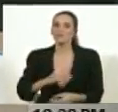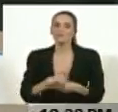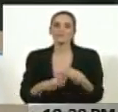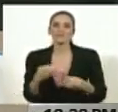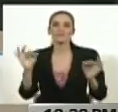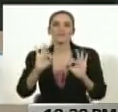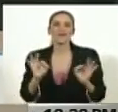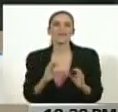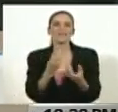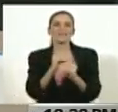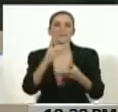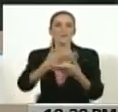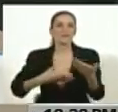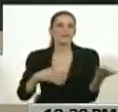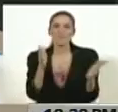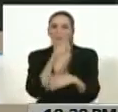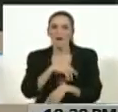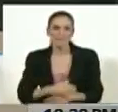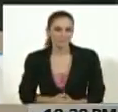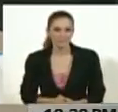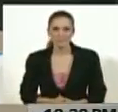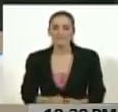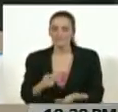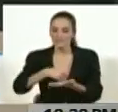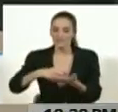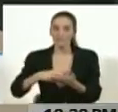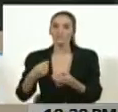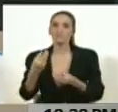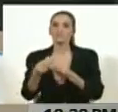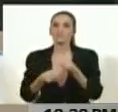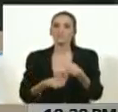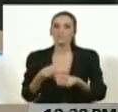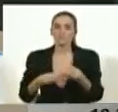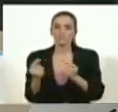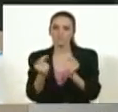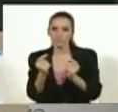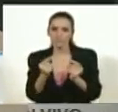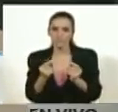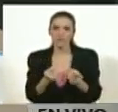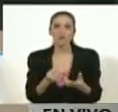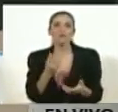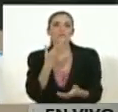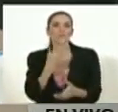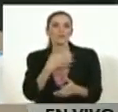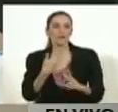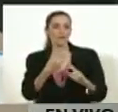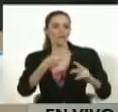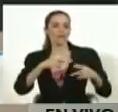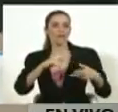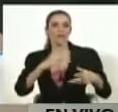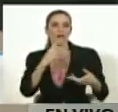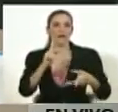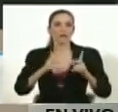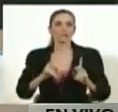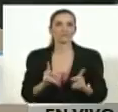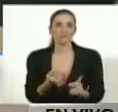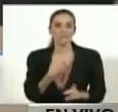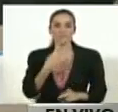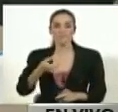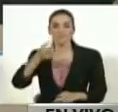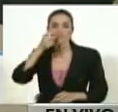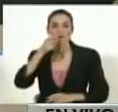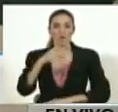ninguna carta democrática se tomó nota del debate que se pretende ahora hacer una manipulación para que algunos voceros de la